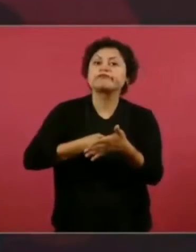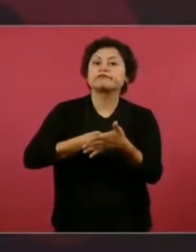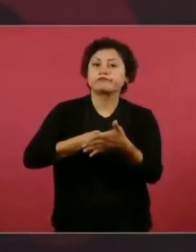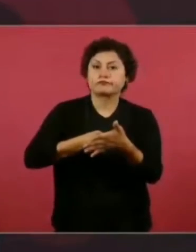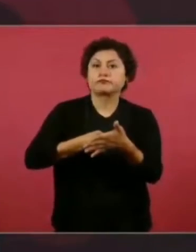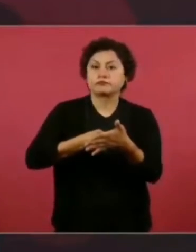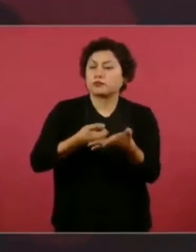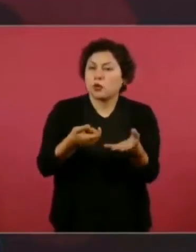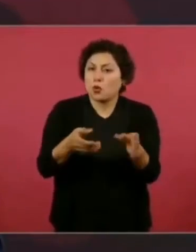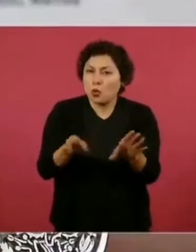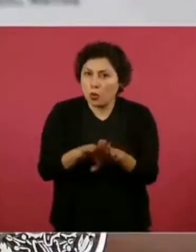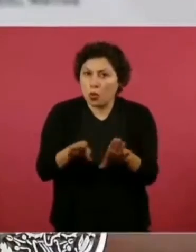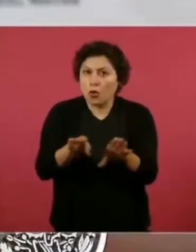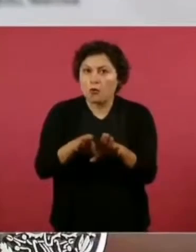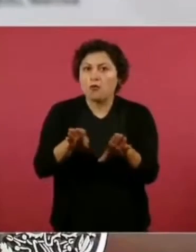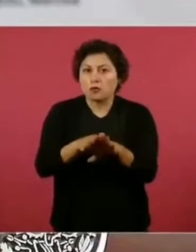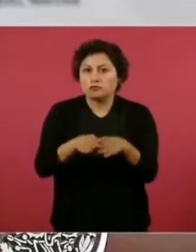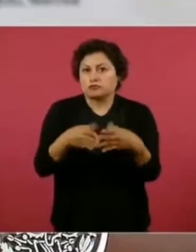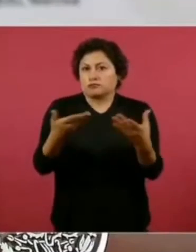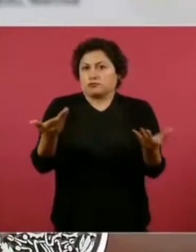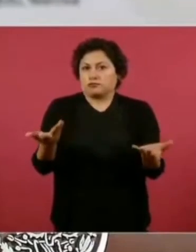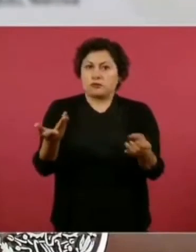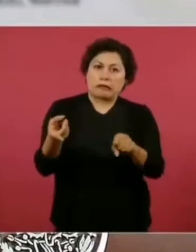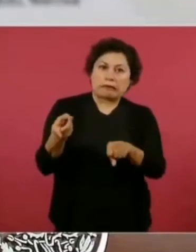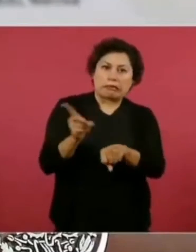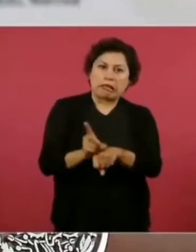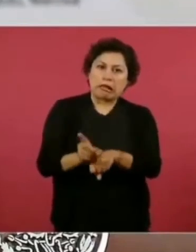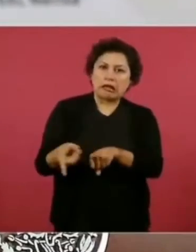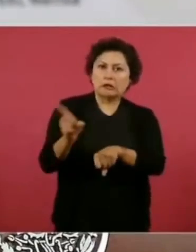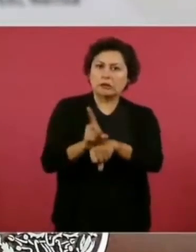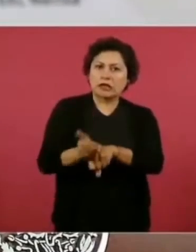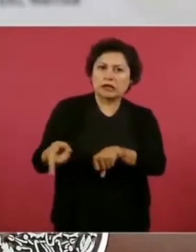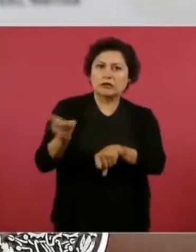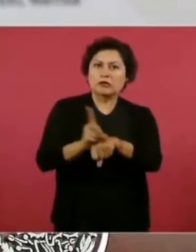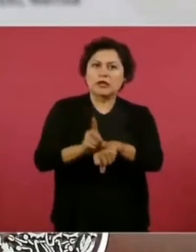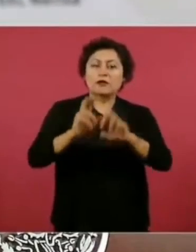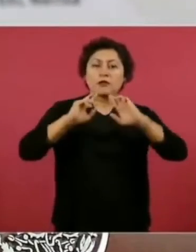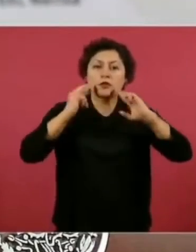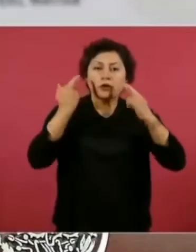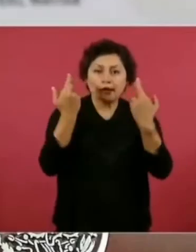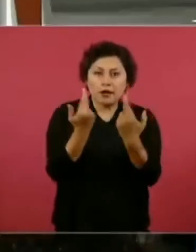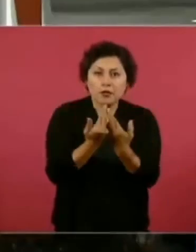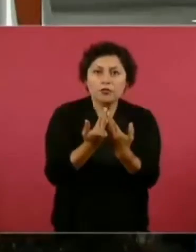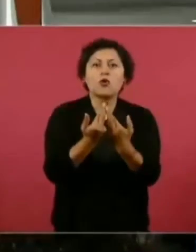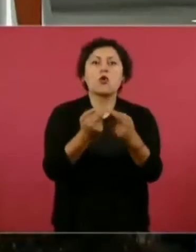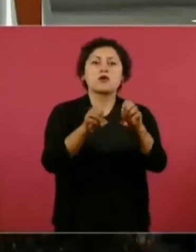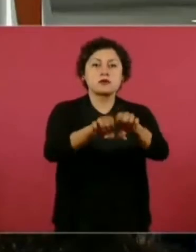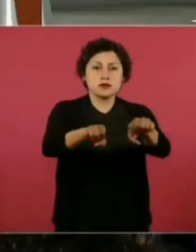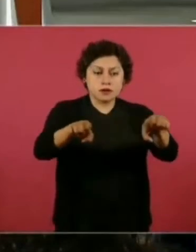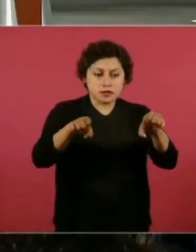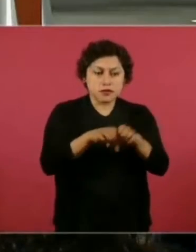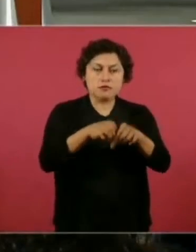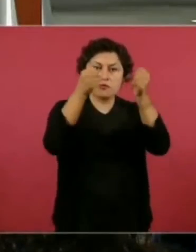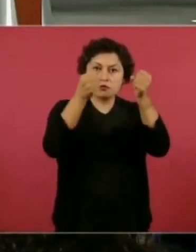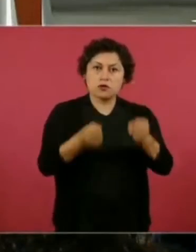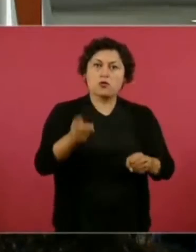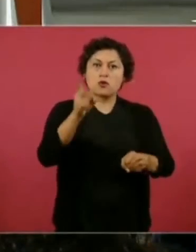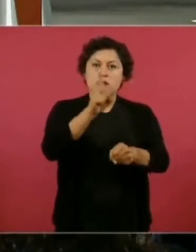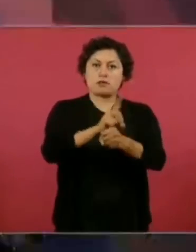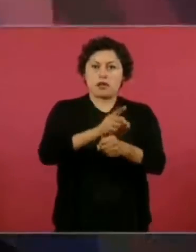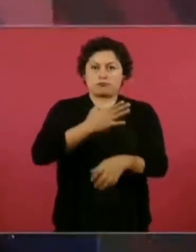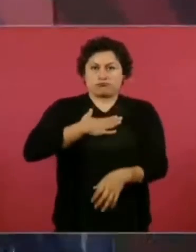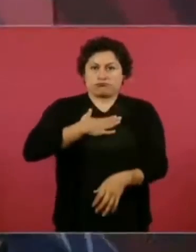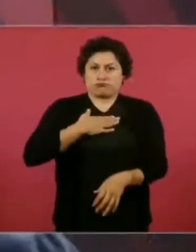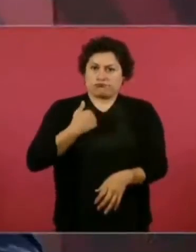acuerdos, las reuniones de gabinete diarias encabezadas por el presidente con todos